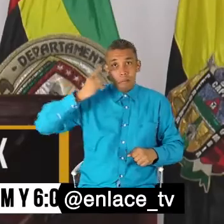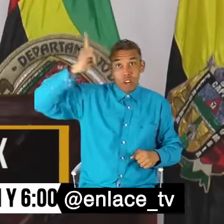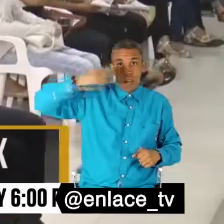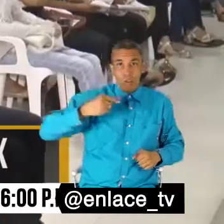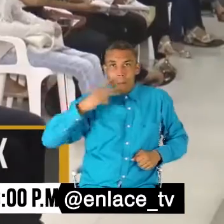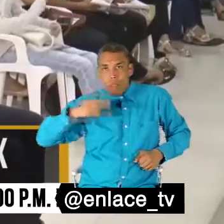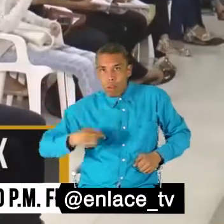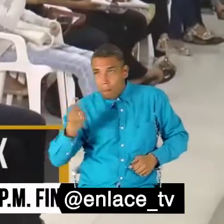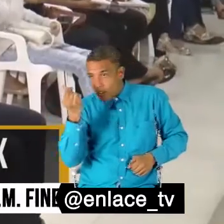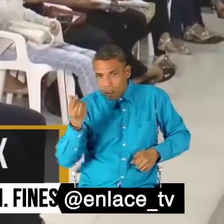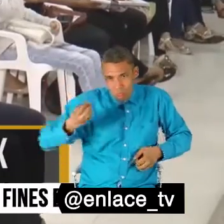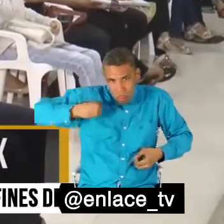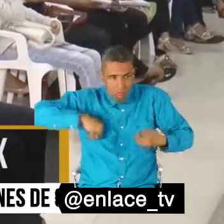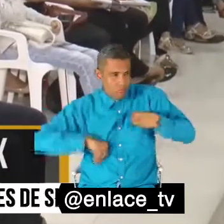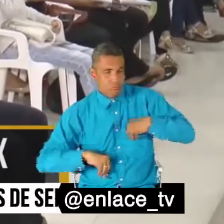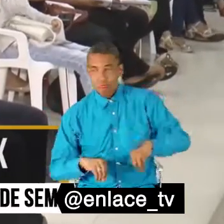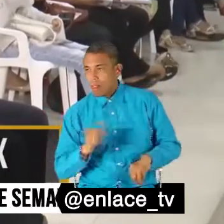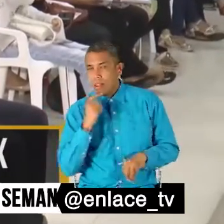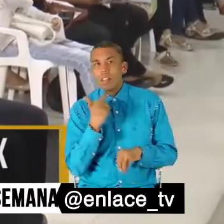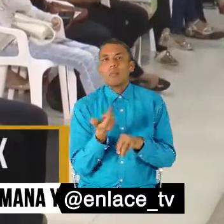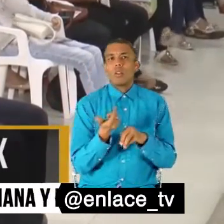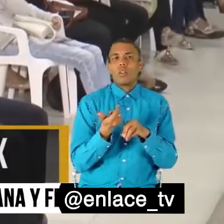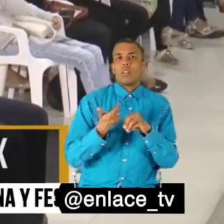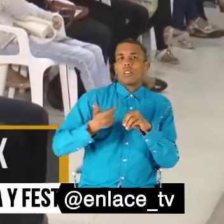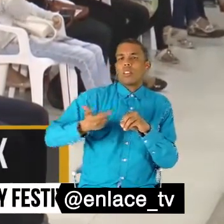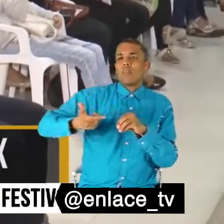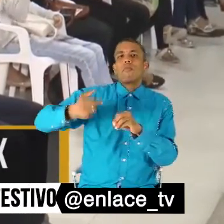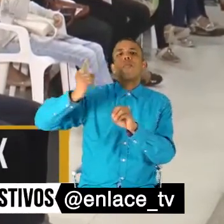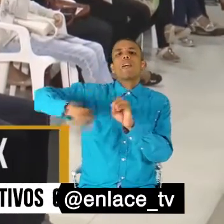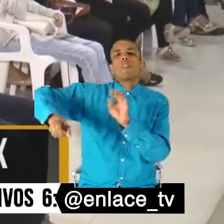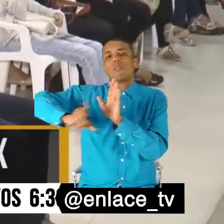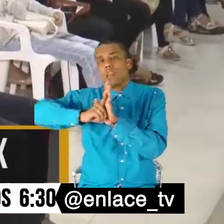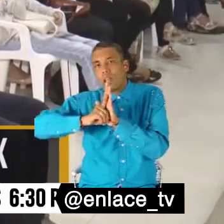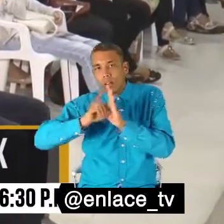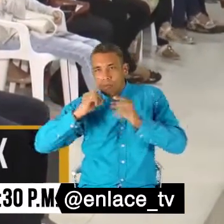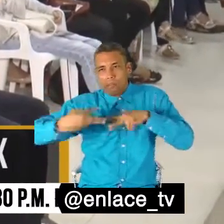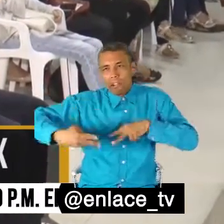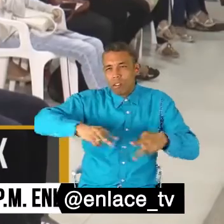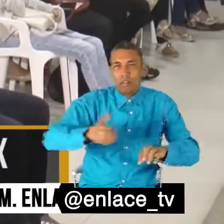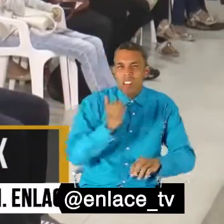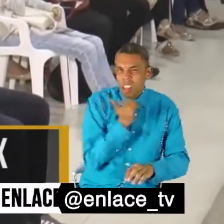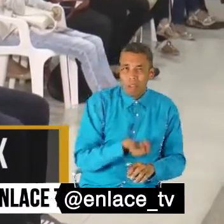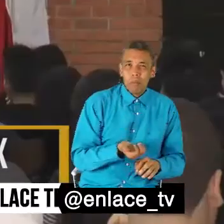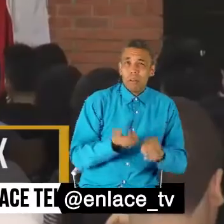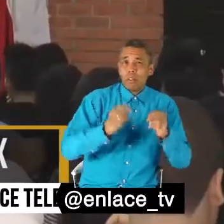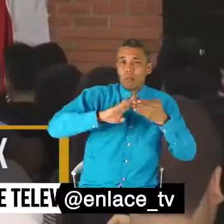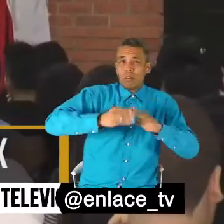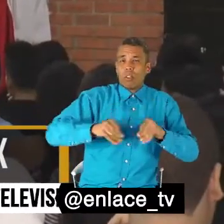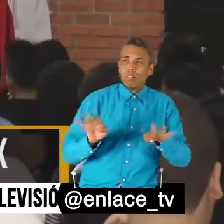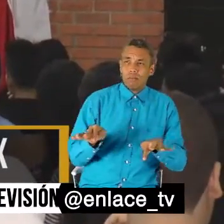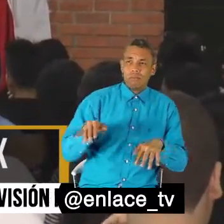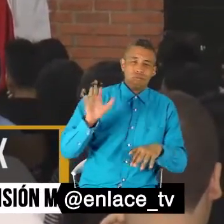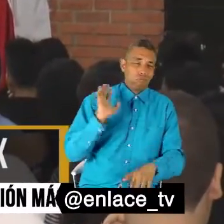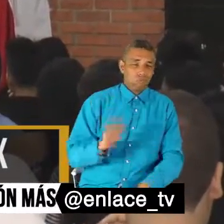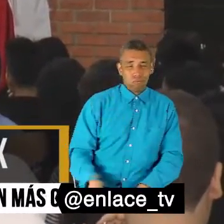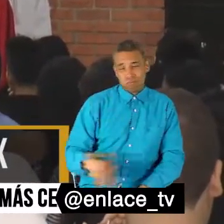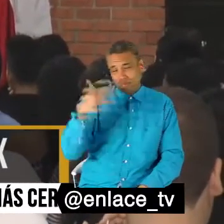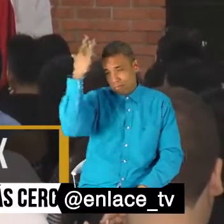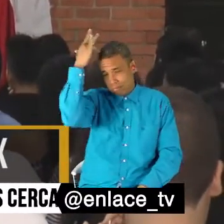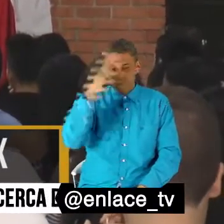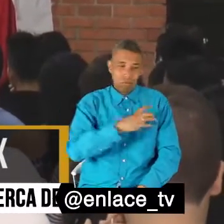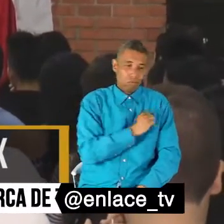violencia, que nunca han sido resueltos, y por eso aparecen los conflictos, son los conflictos políticos. Pero también los conflictos